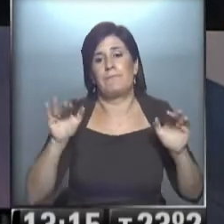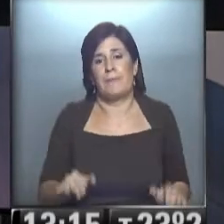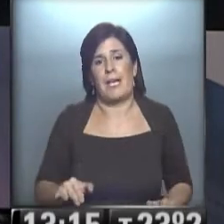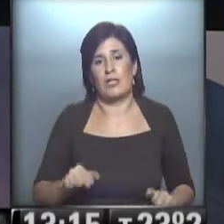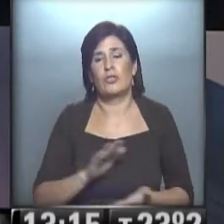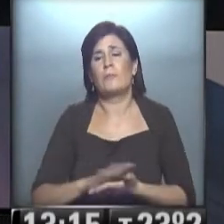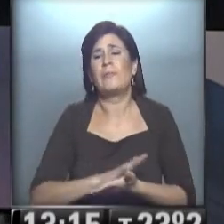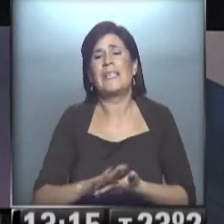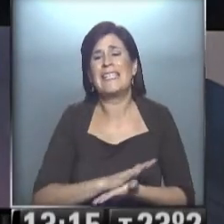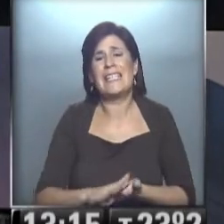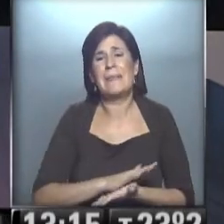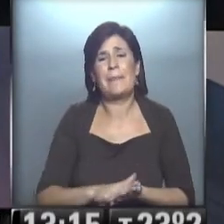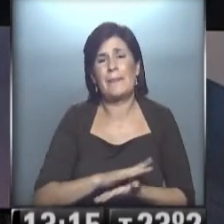mínima